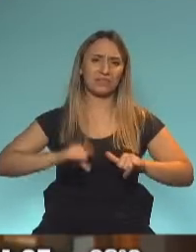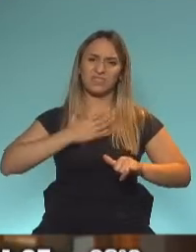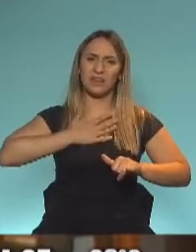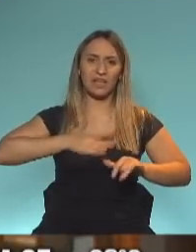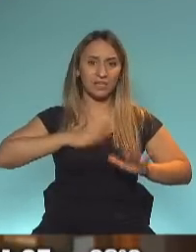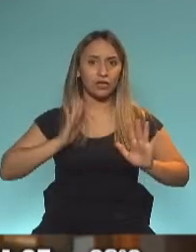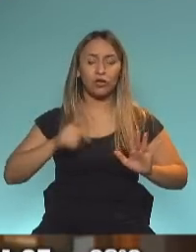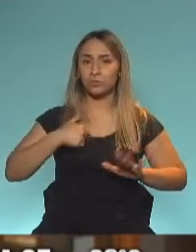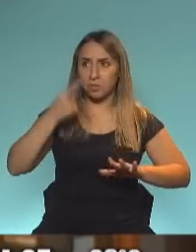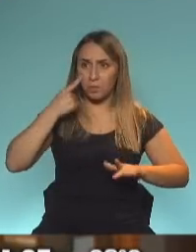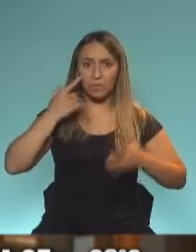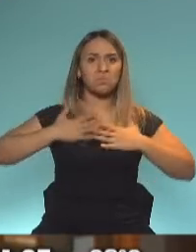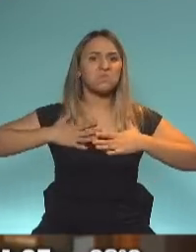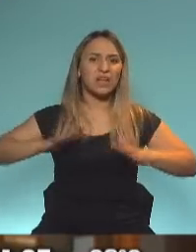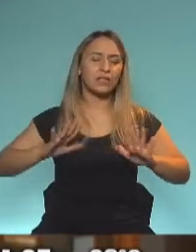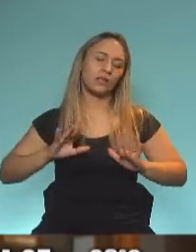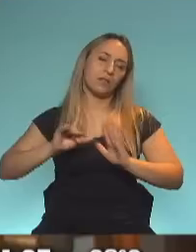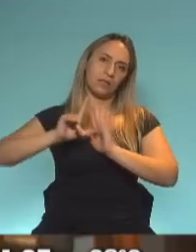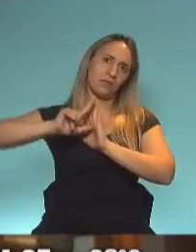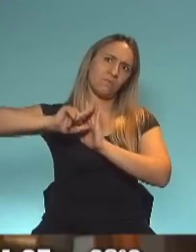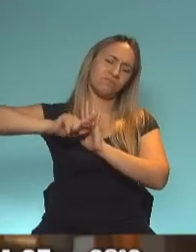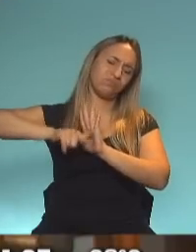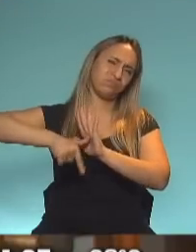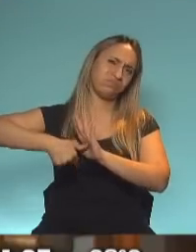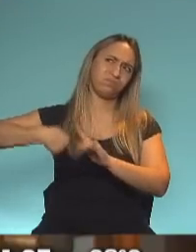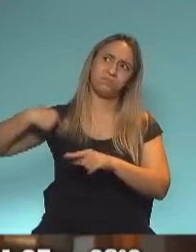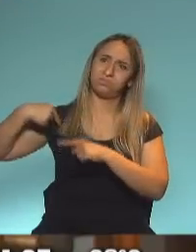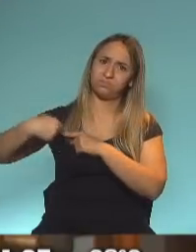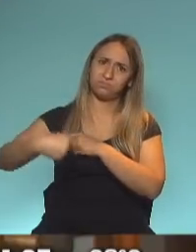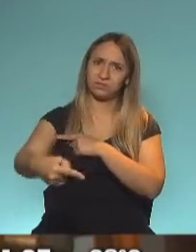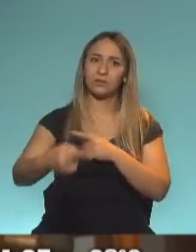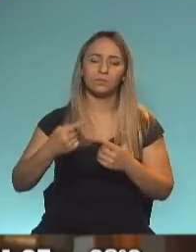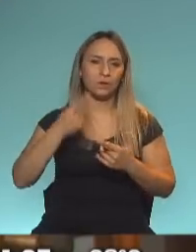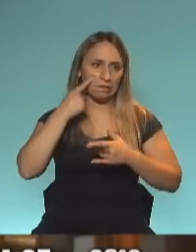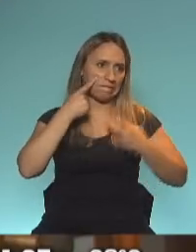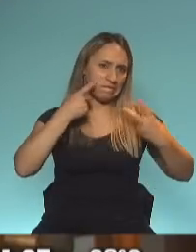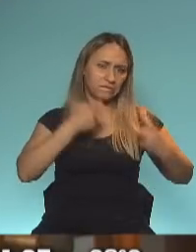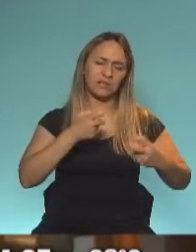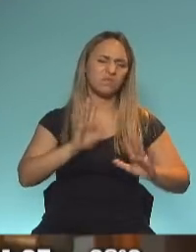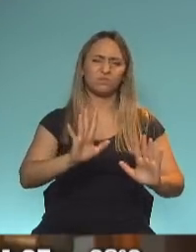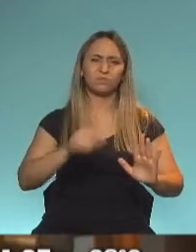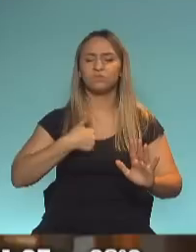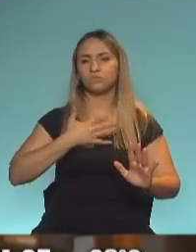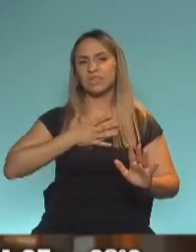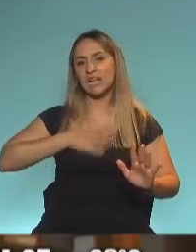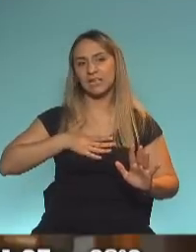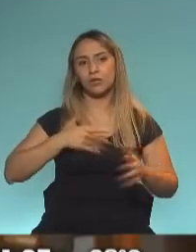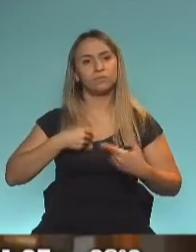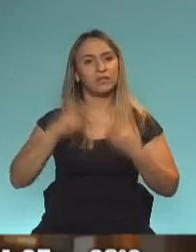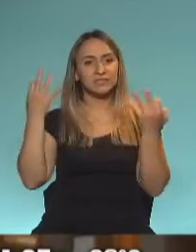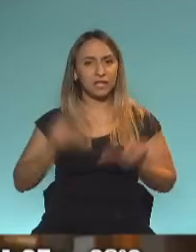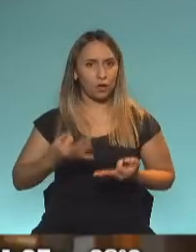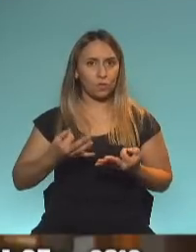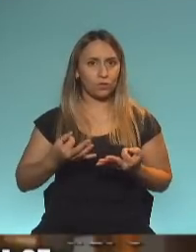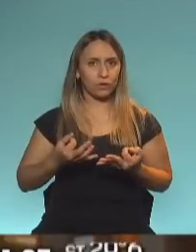la que vengo viviendo este proceso tan largo, tiene que ver con que estoy convencido que todo